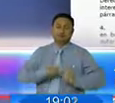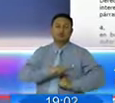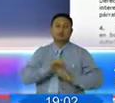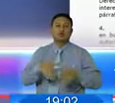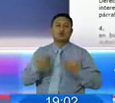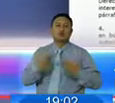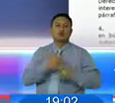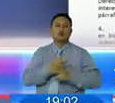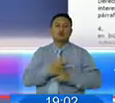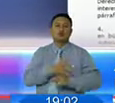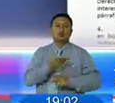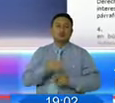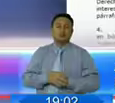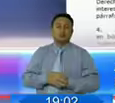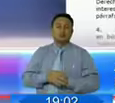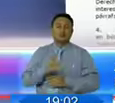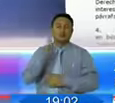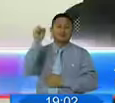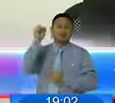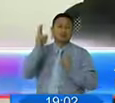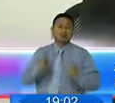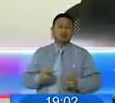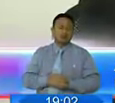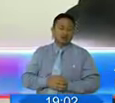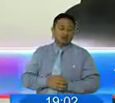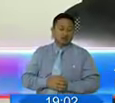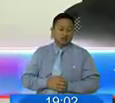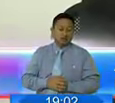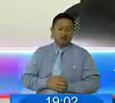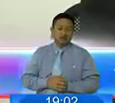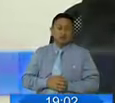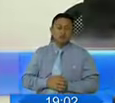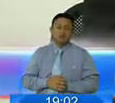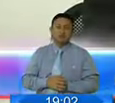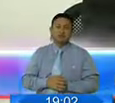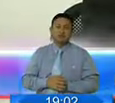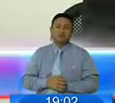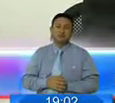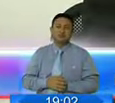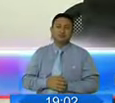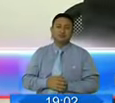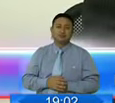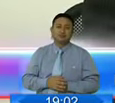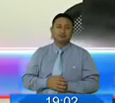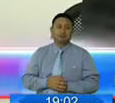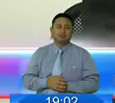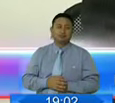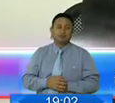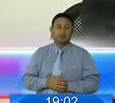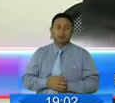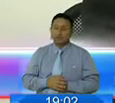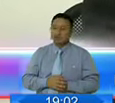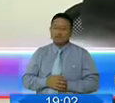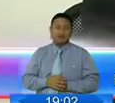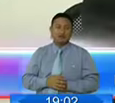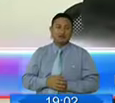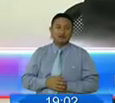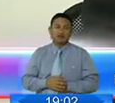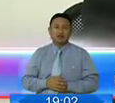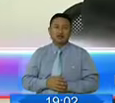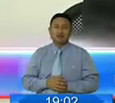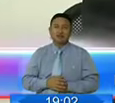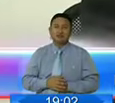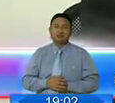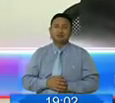protección se enmarca en un derecho humano. Nosotros le emplazamos, ¿qué va a hacer con esta opinión consultiva? Porque ya se transforma en una